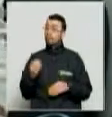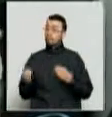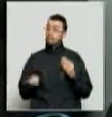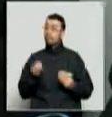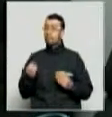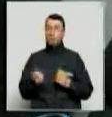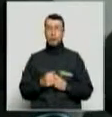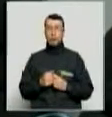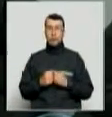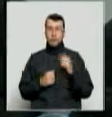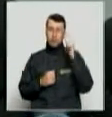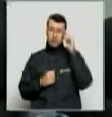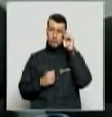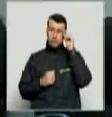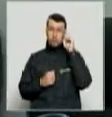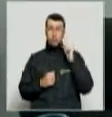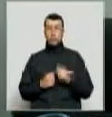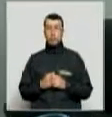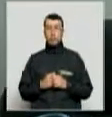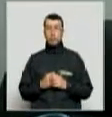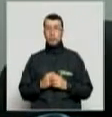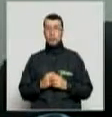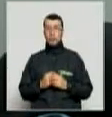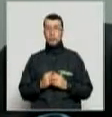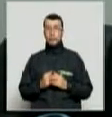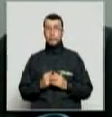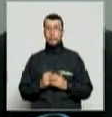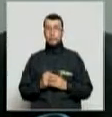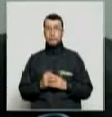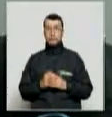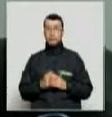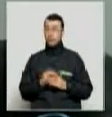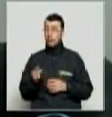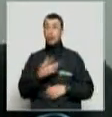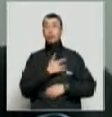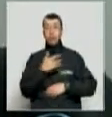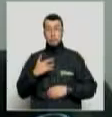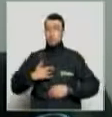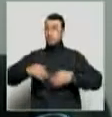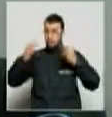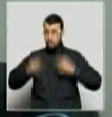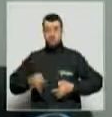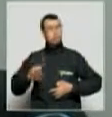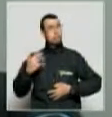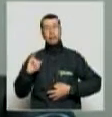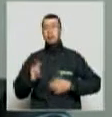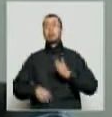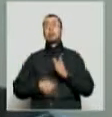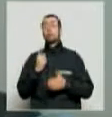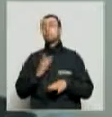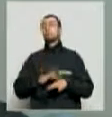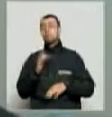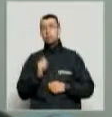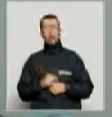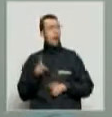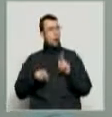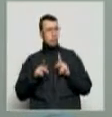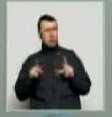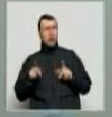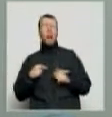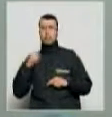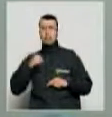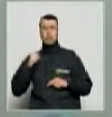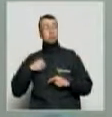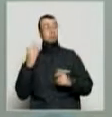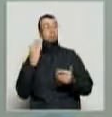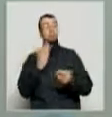que lleva a tomar la conducta terapéutica, que es ya el tratamiento. Porque mucha gente dice, sí, listo, yo voy a ir, voy a